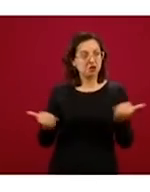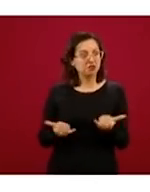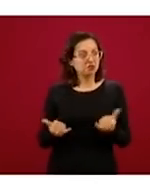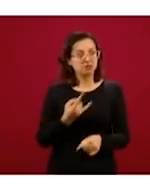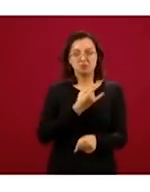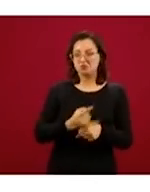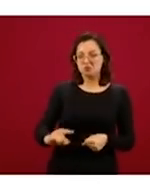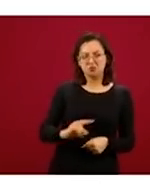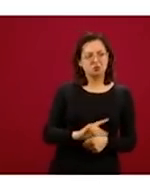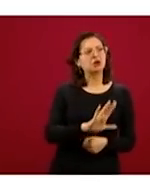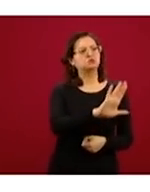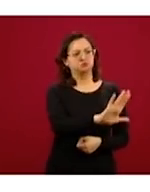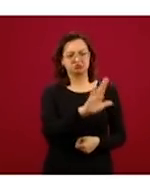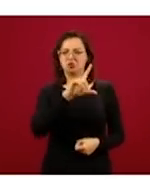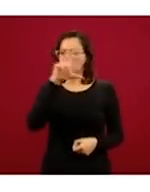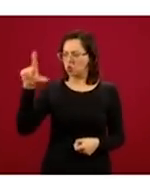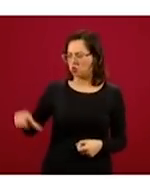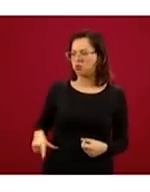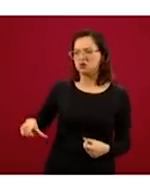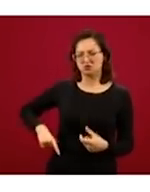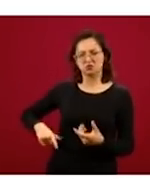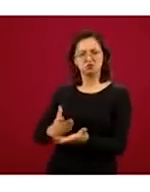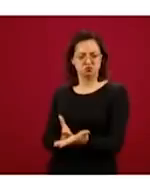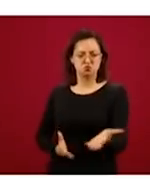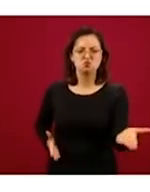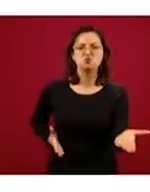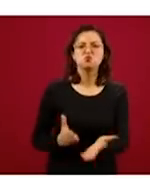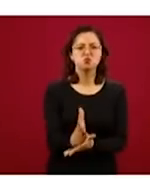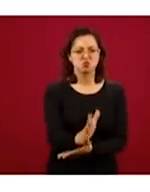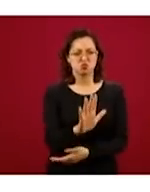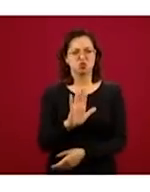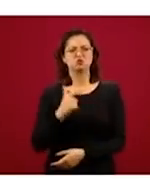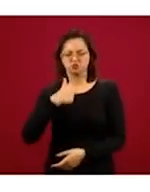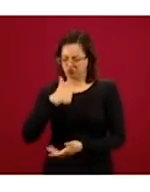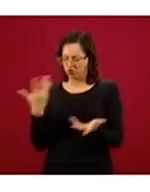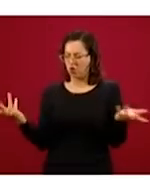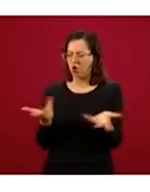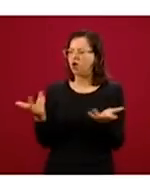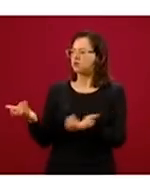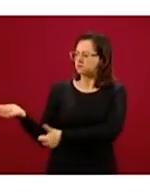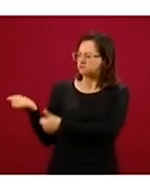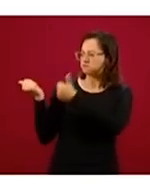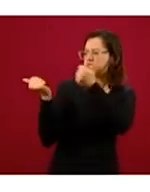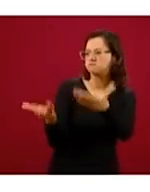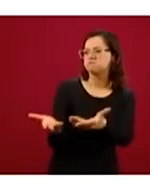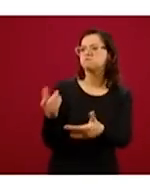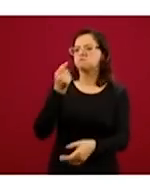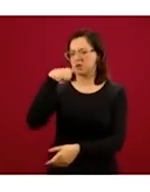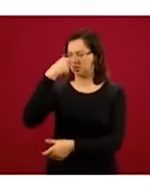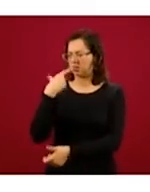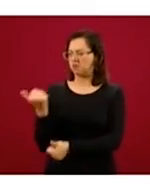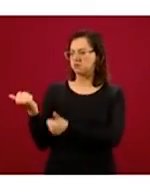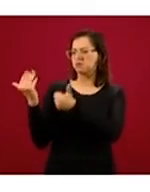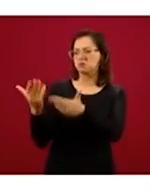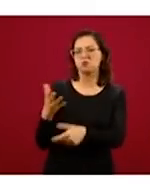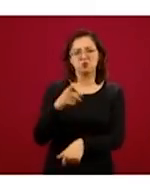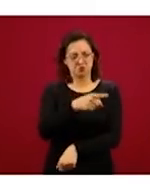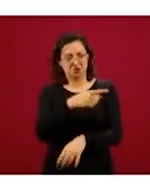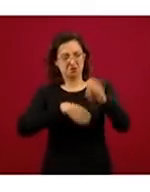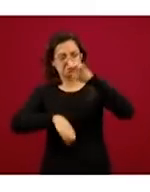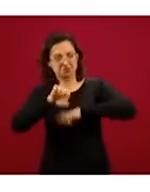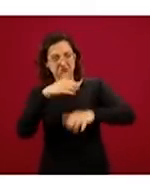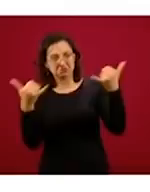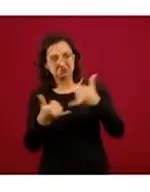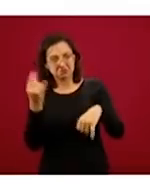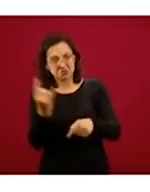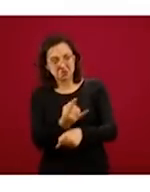el gobierno federal entró al rescate entró a cubrir una incumplimiento que tenía la empresa